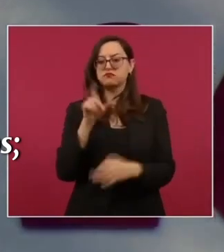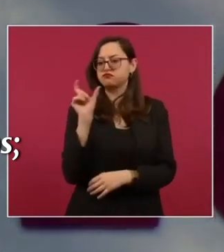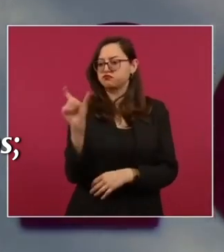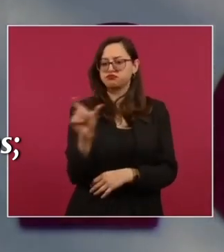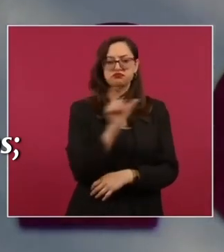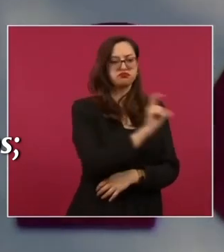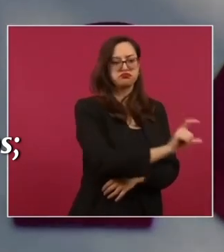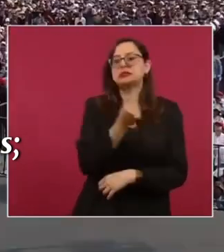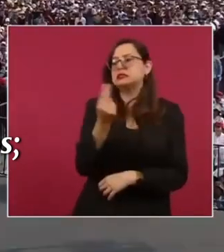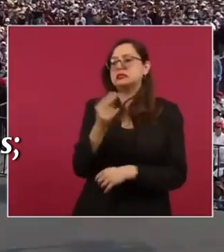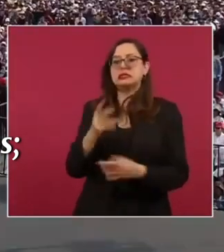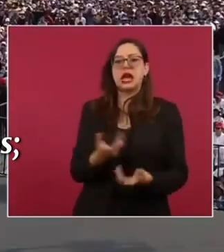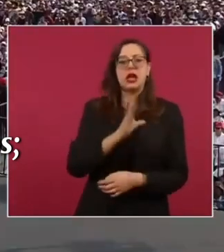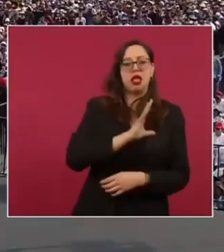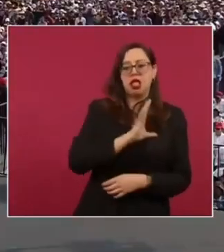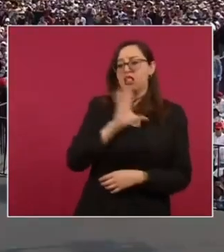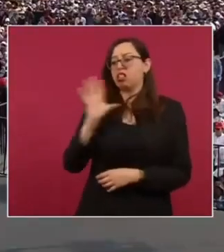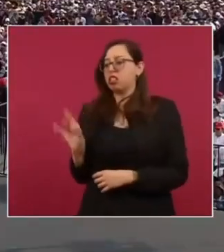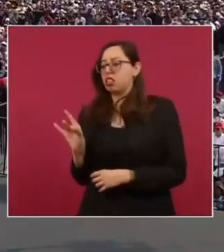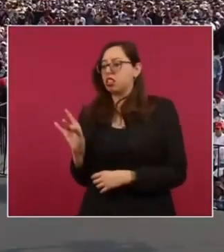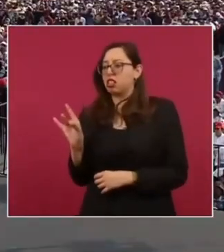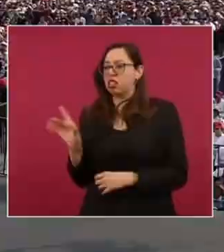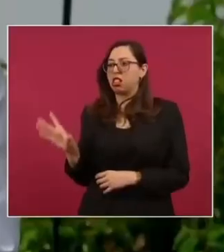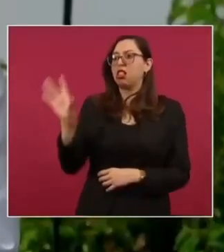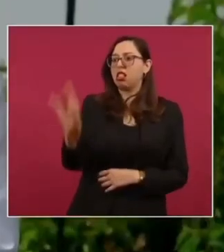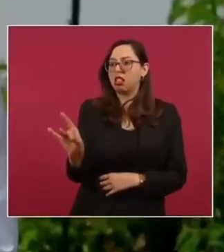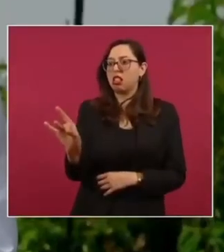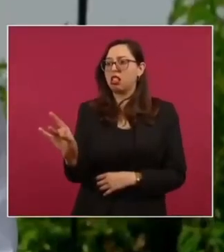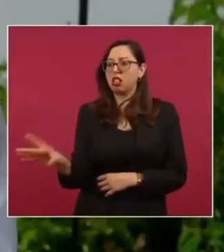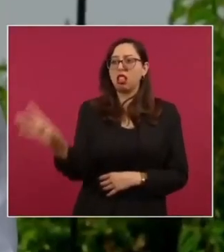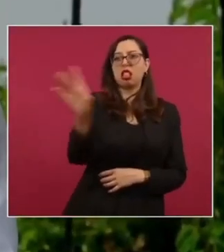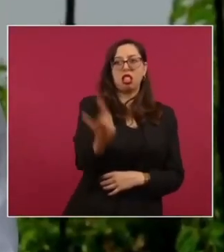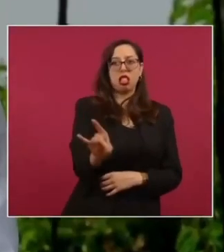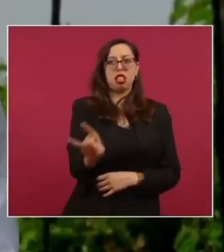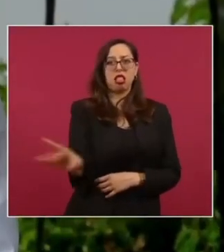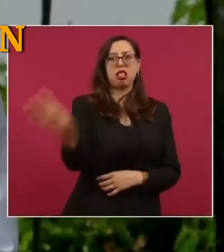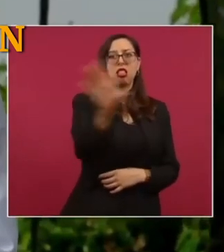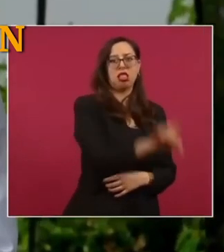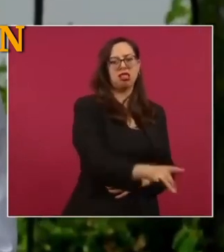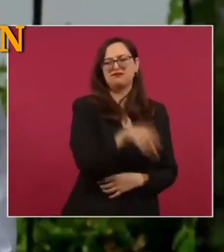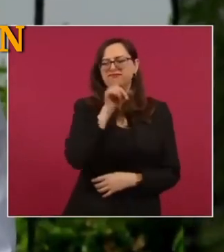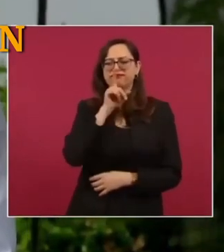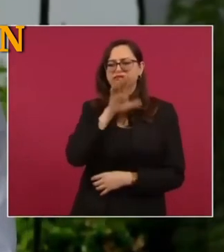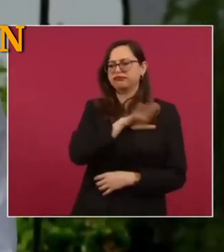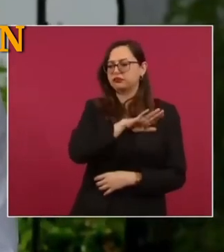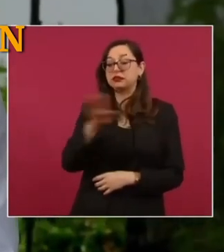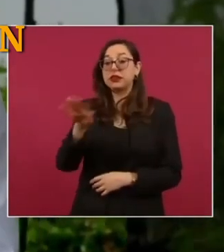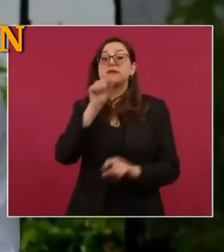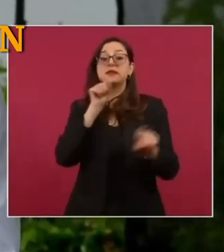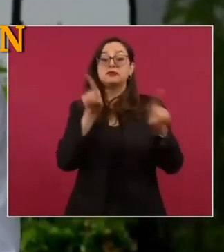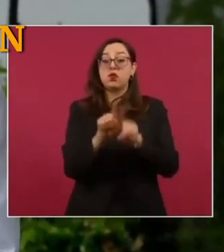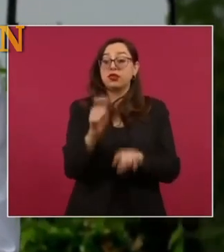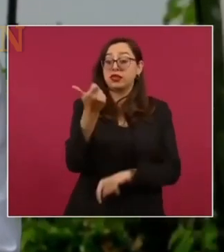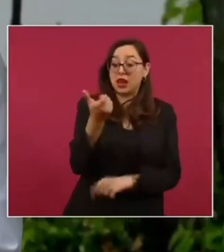La autoridad no es cómplice. El presidente ratificó que en su administración no se venden plazas ni se pacta con ningún